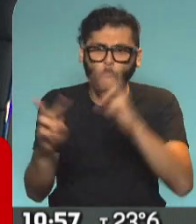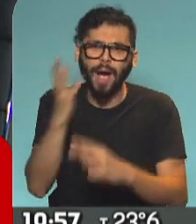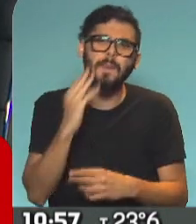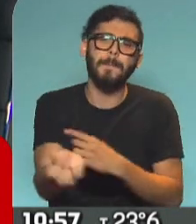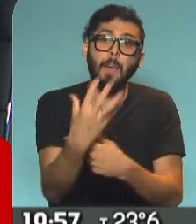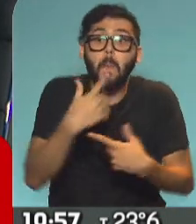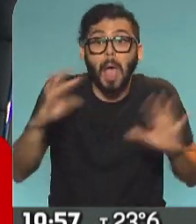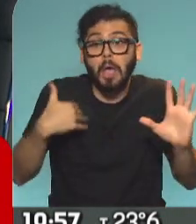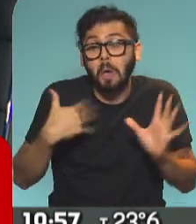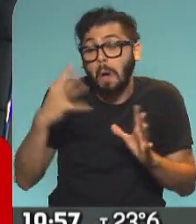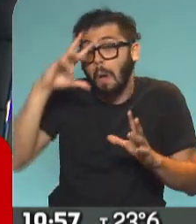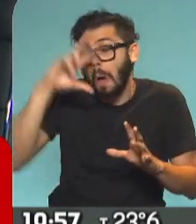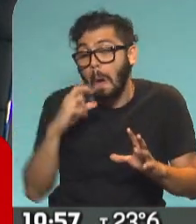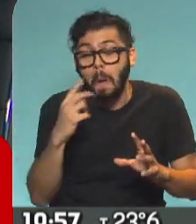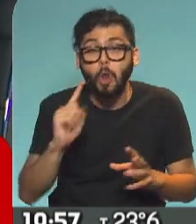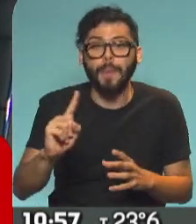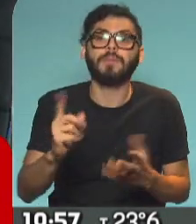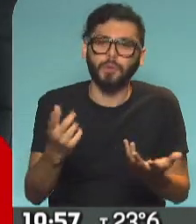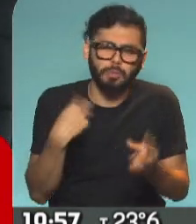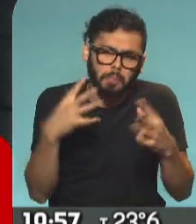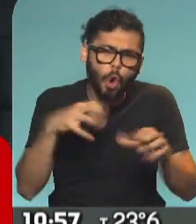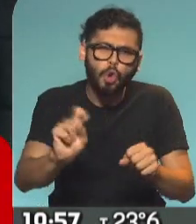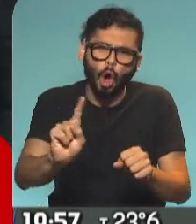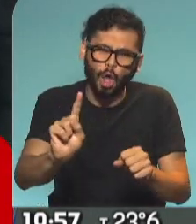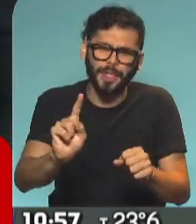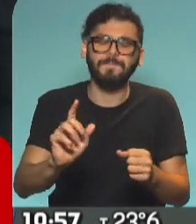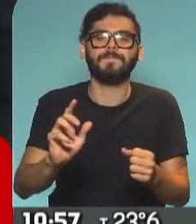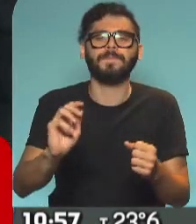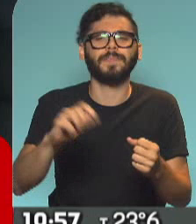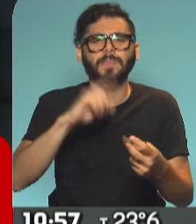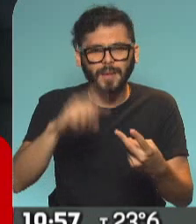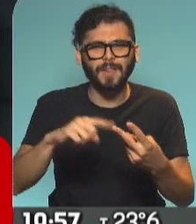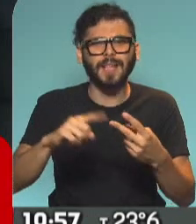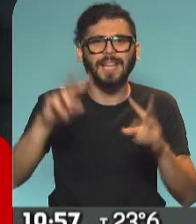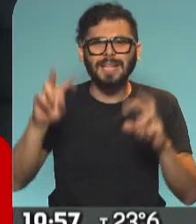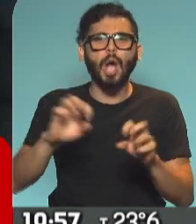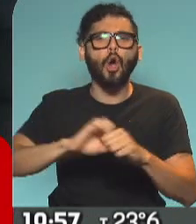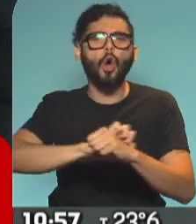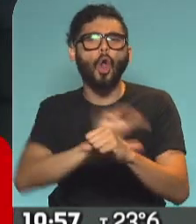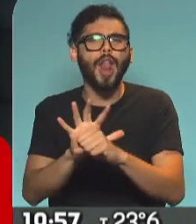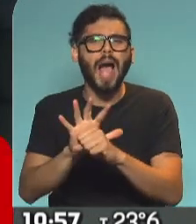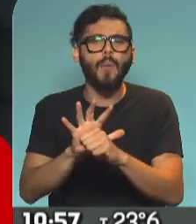mí se me pasó por alto, pero no encontré ninguno. ¿Y sabe cuántos trabajos hay de coronavirus?